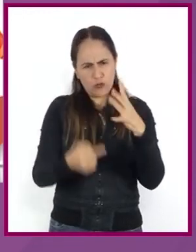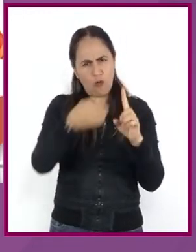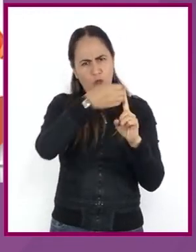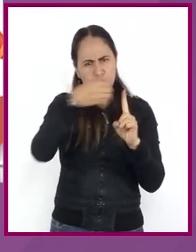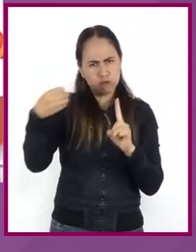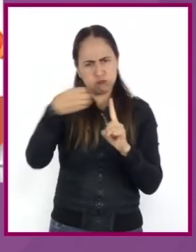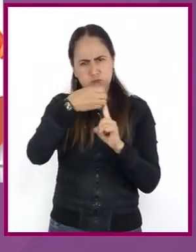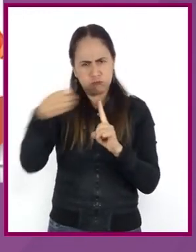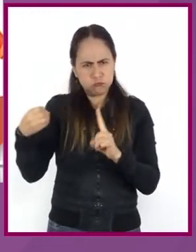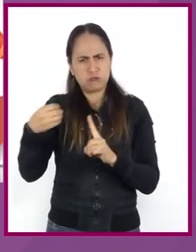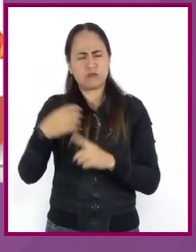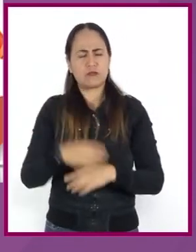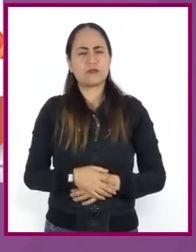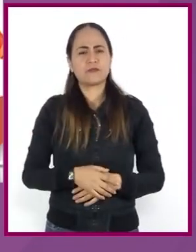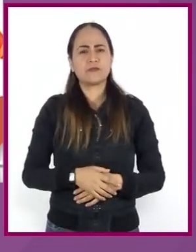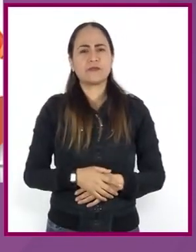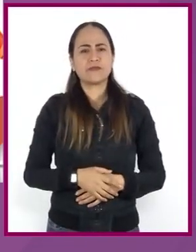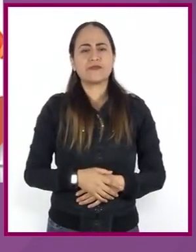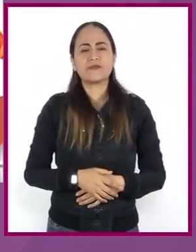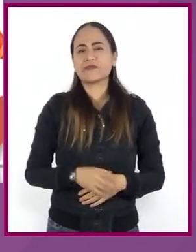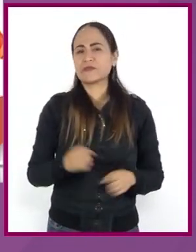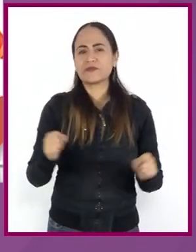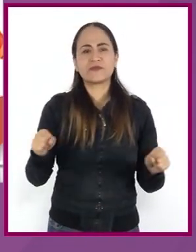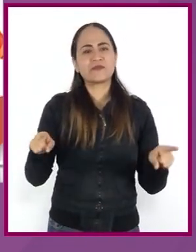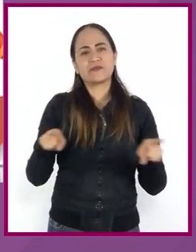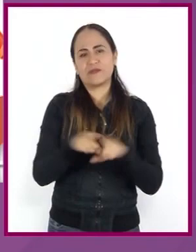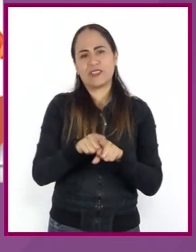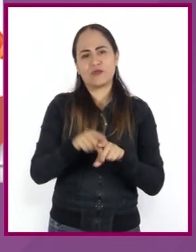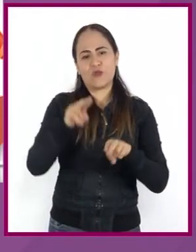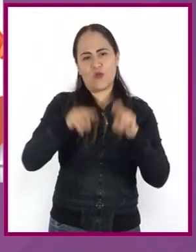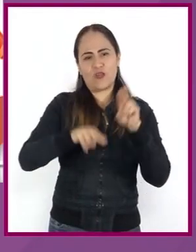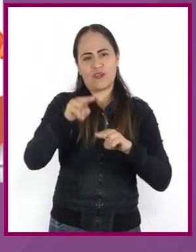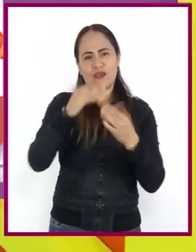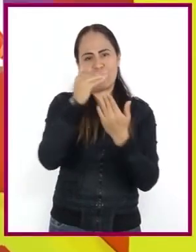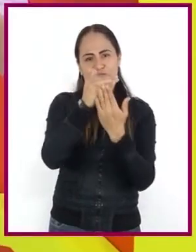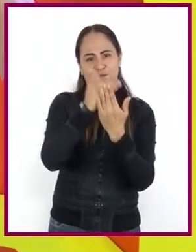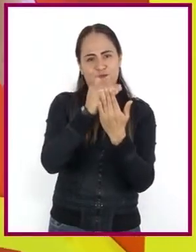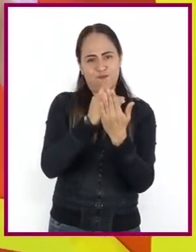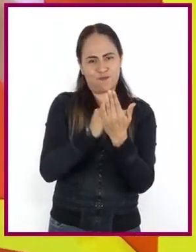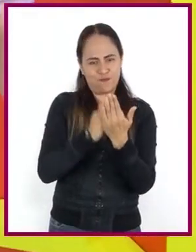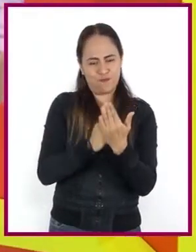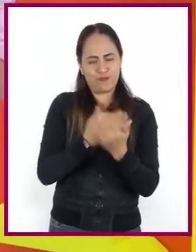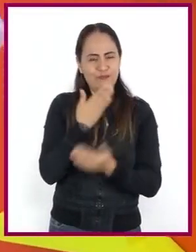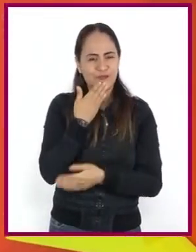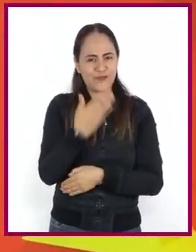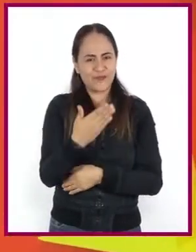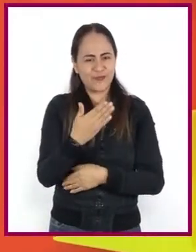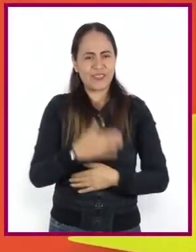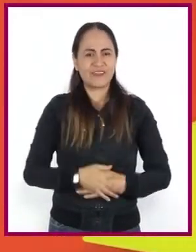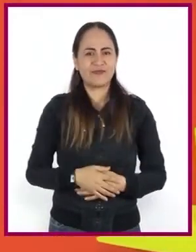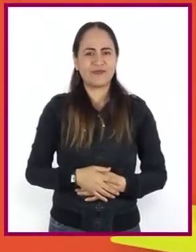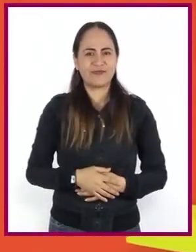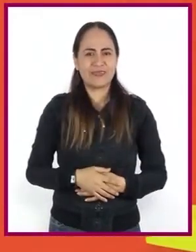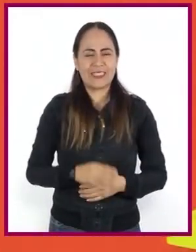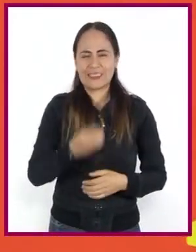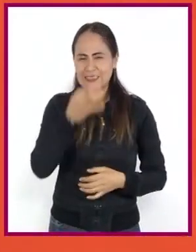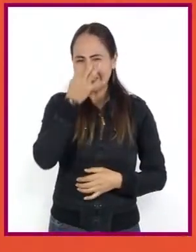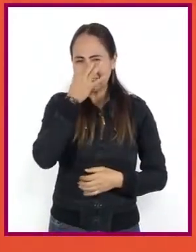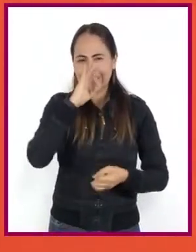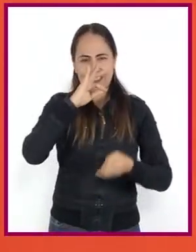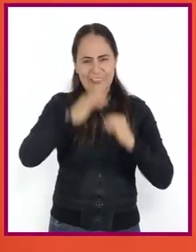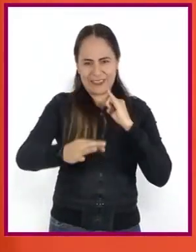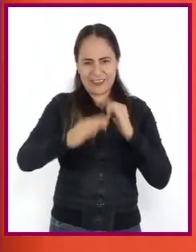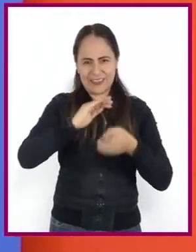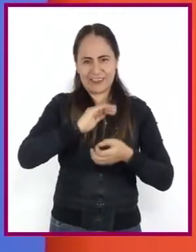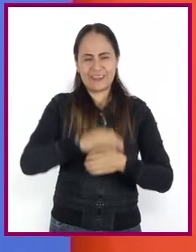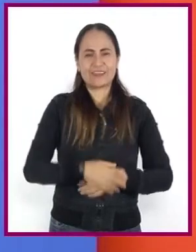acomodarla visualmente, lo que es lo mismo jerarquizarla. Muy bien, nos acercamos al final. Ahora